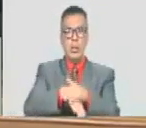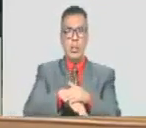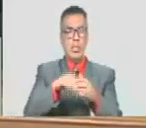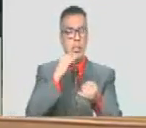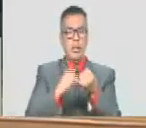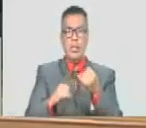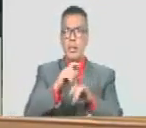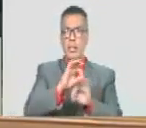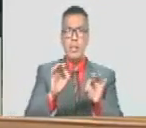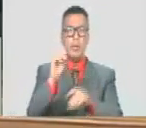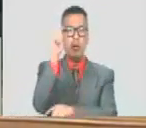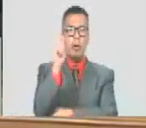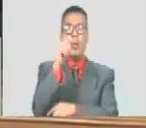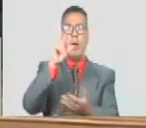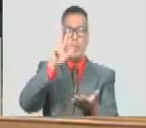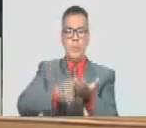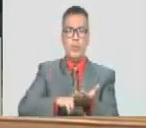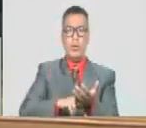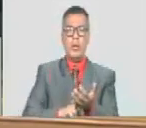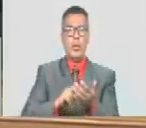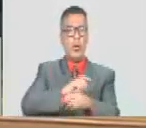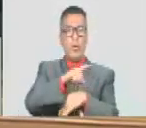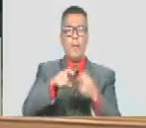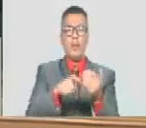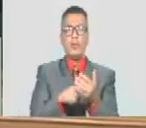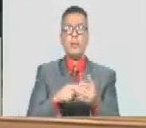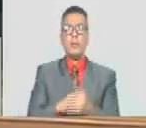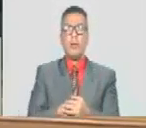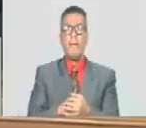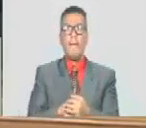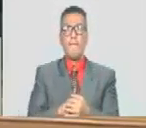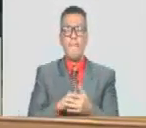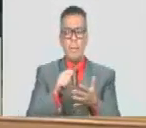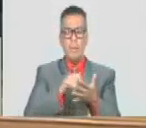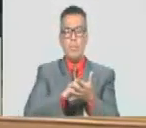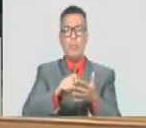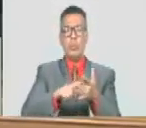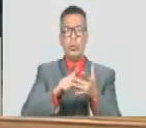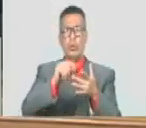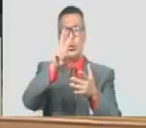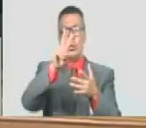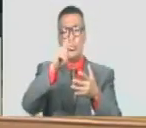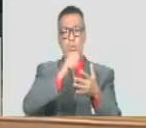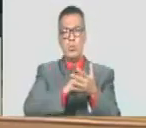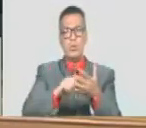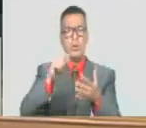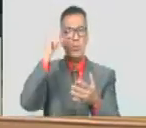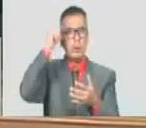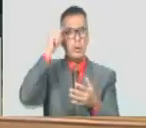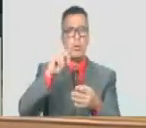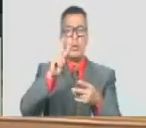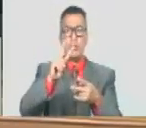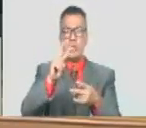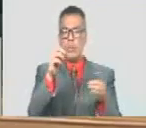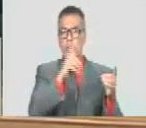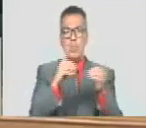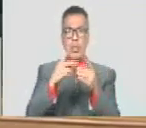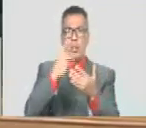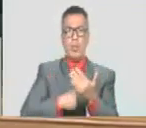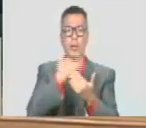inmunidad, resultando aprobado por unanimidad. Punto número 2 del orden del día. Segunda discusión